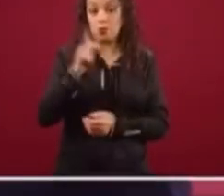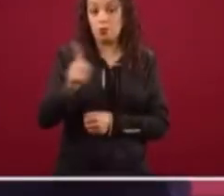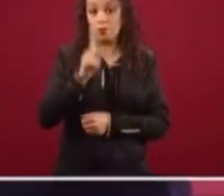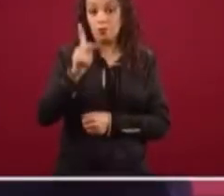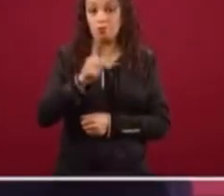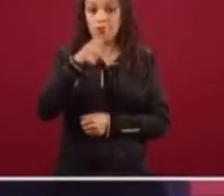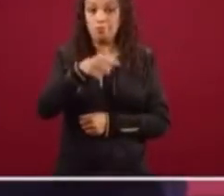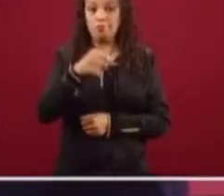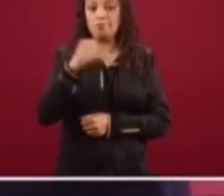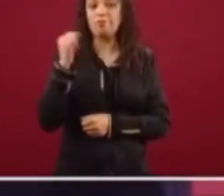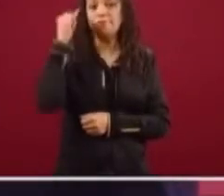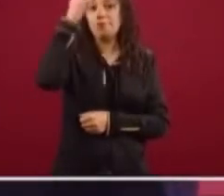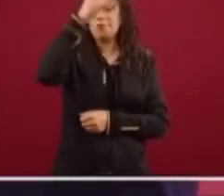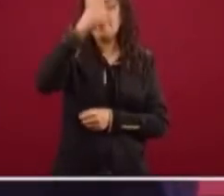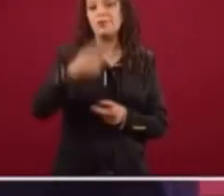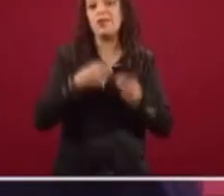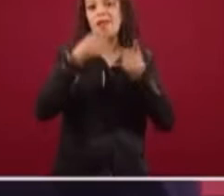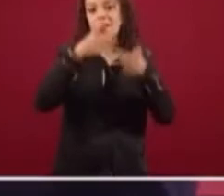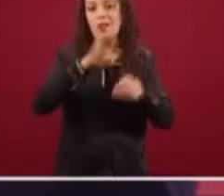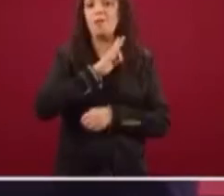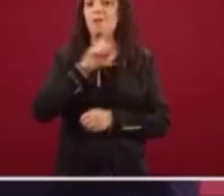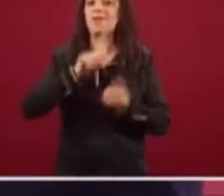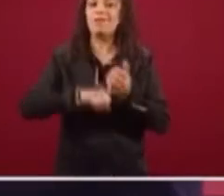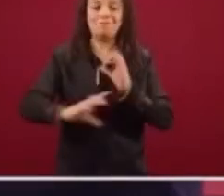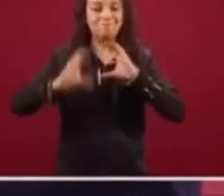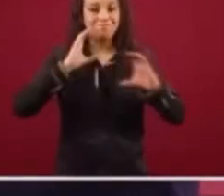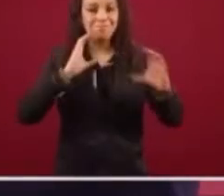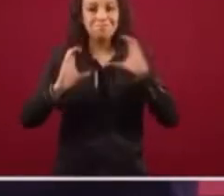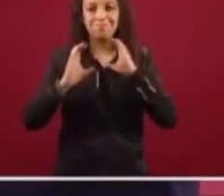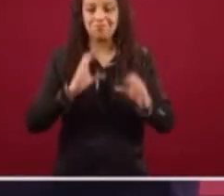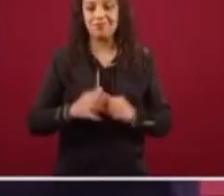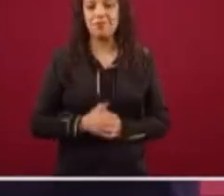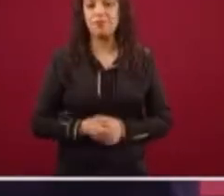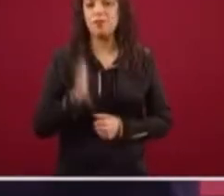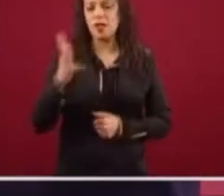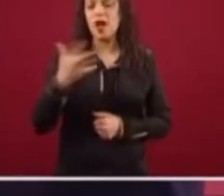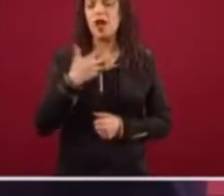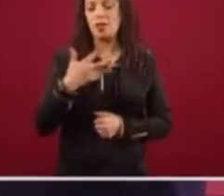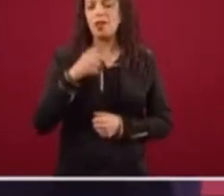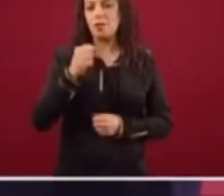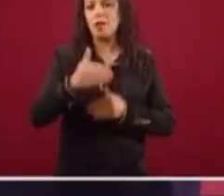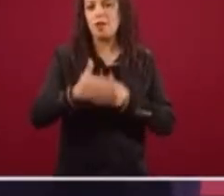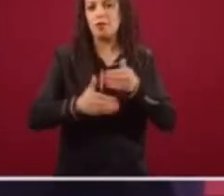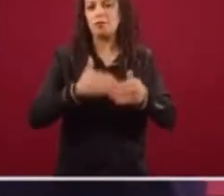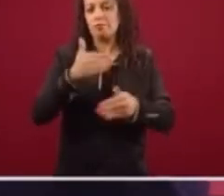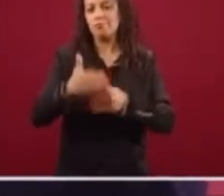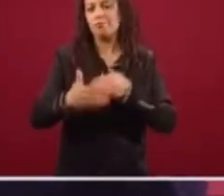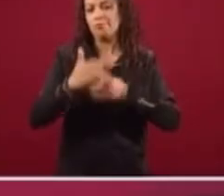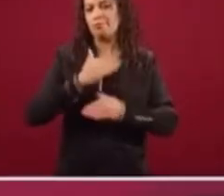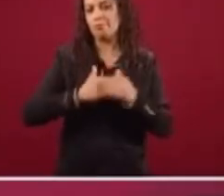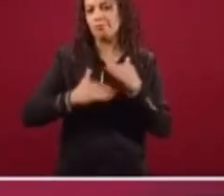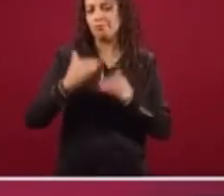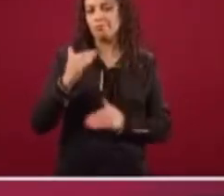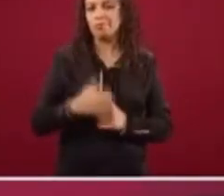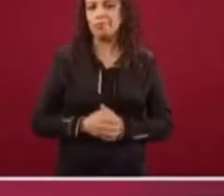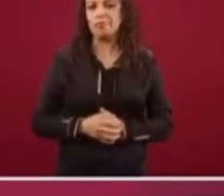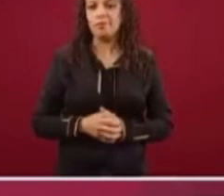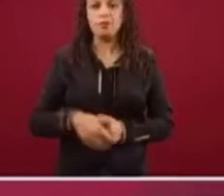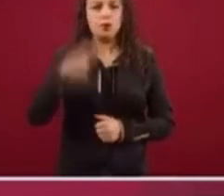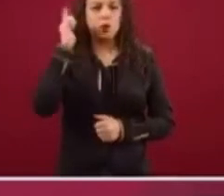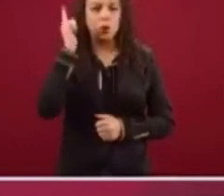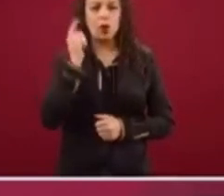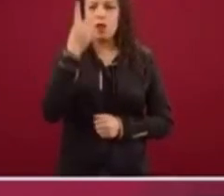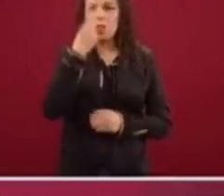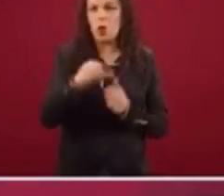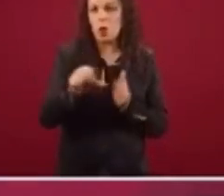comunicación entonces vamos avanzando y en aproximadamente dos veces podremos dos meses podremos dar